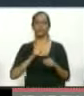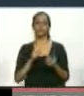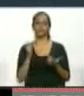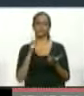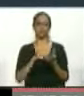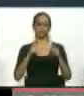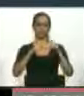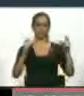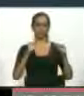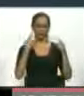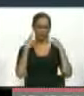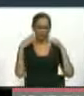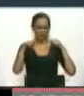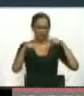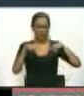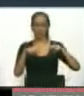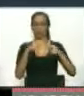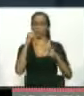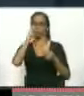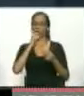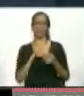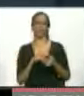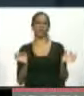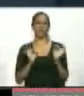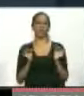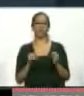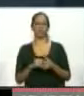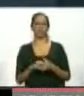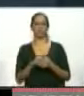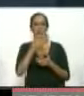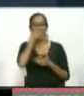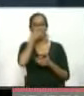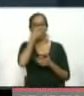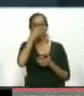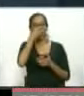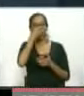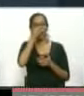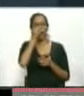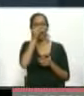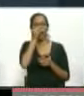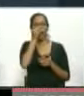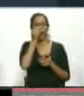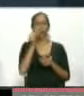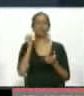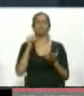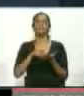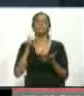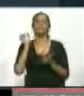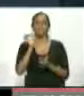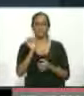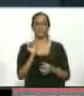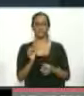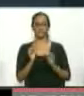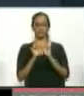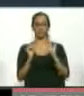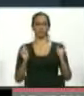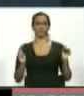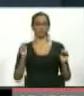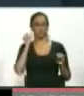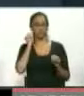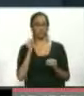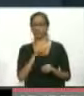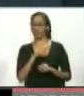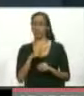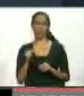fosa común dentro de unos años nada hemos llegado al punto en que lo más grave de lo que denuncia ha ido a merlano no